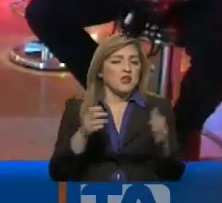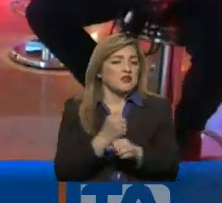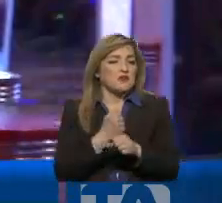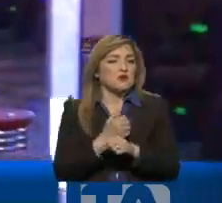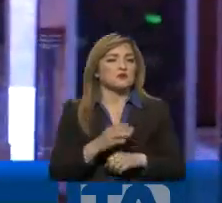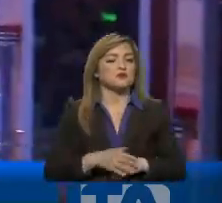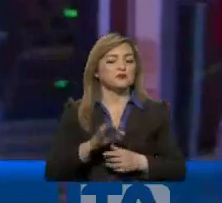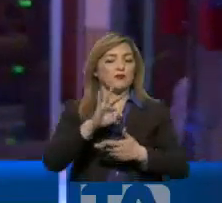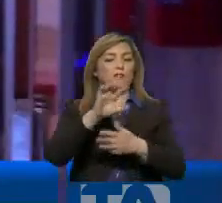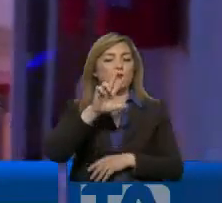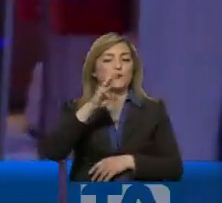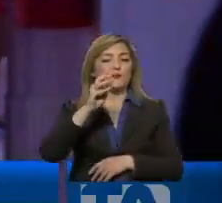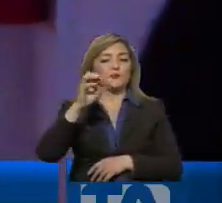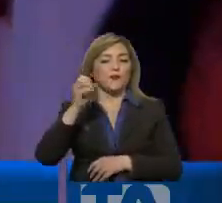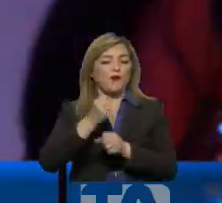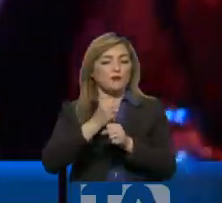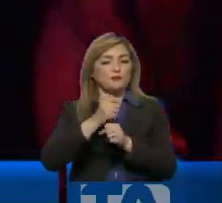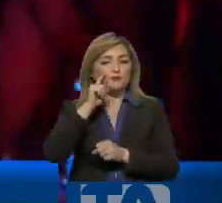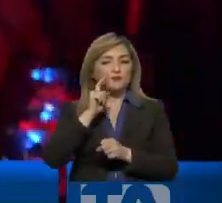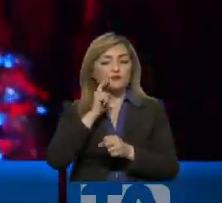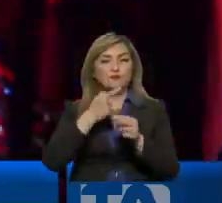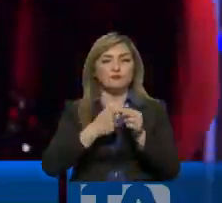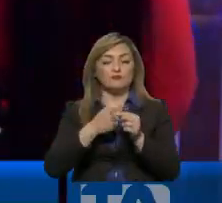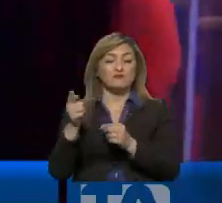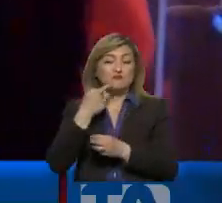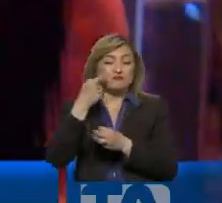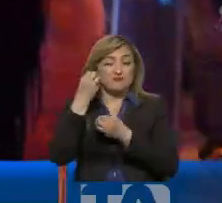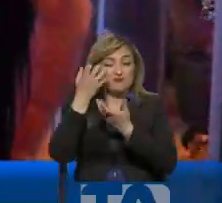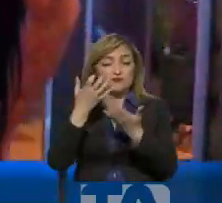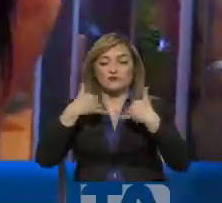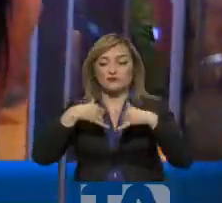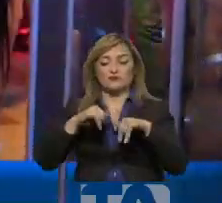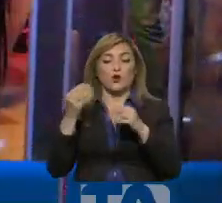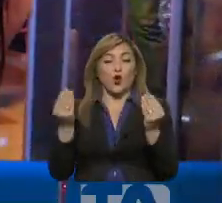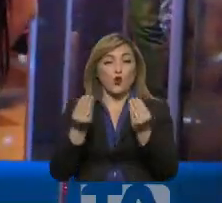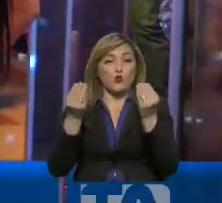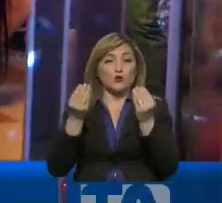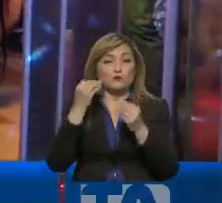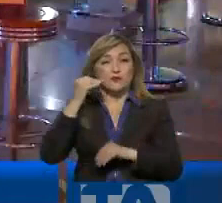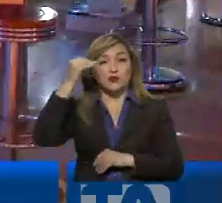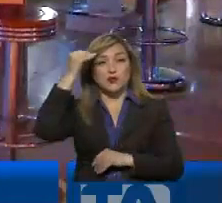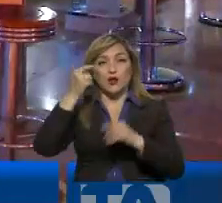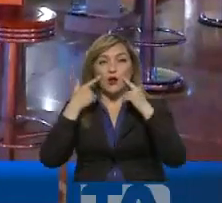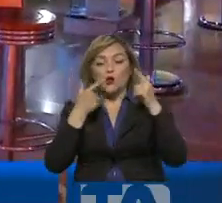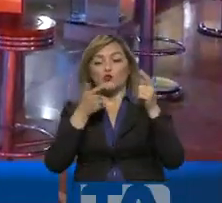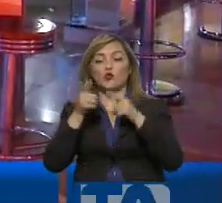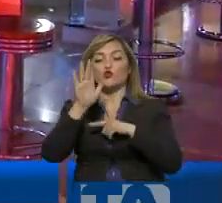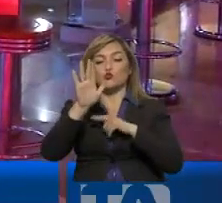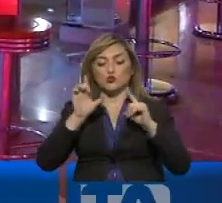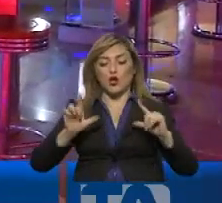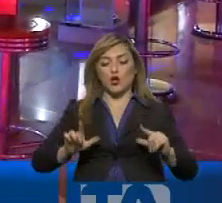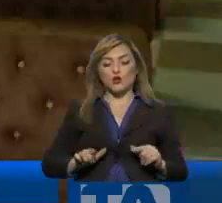más de 3,600 trabajadoras sexuales de Quito manifiesta que constantemente las jóvenes y adultas son monitoreadas su estado de